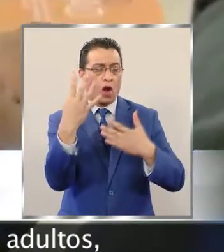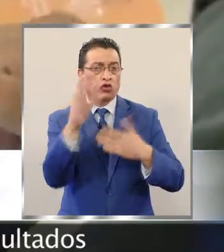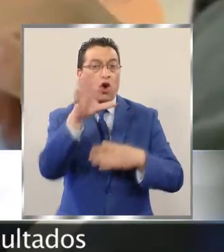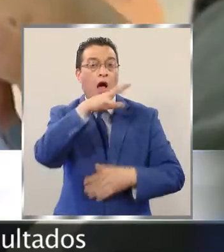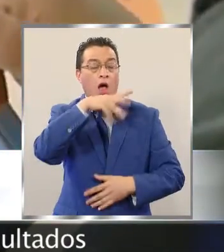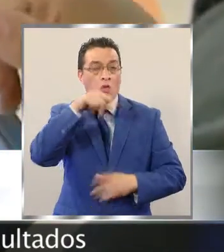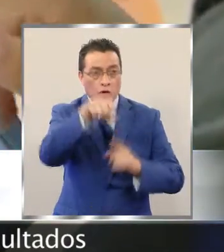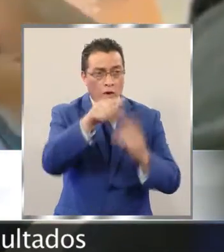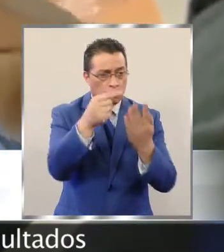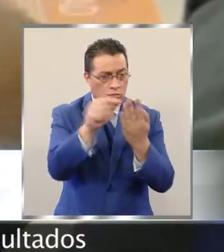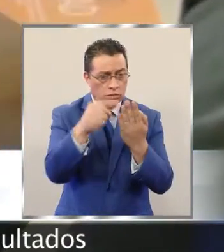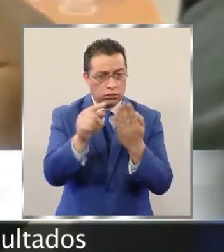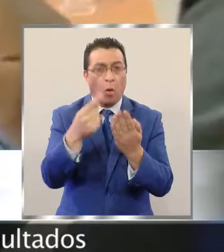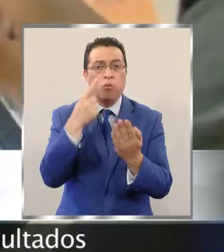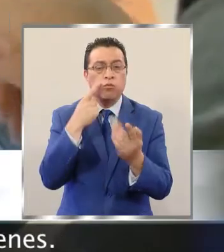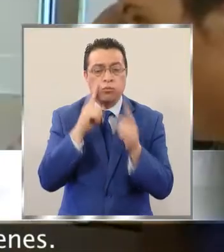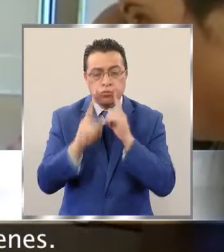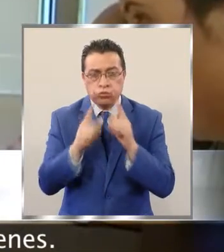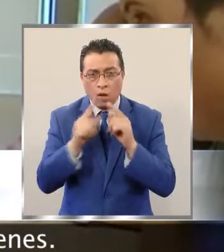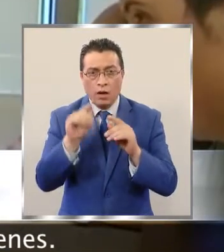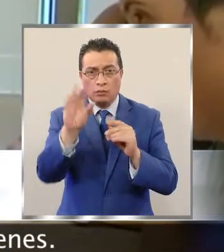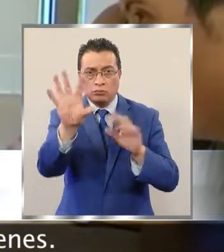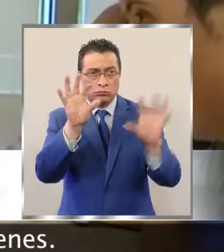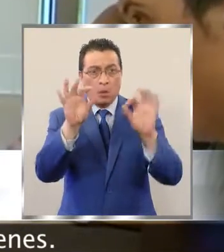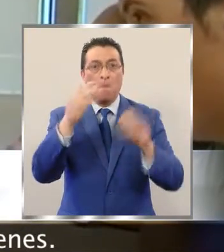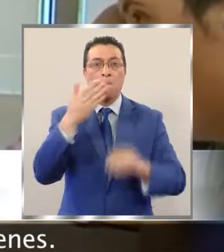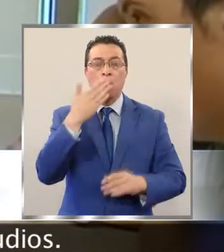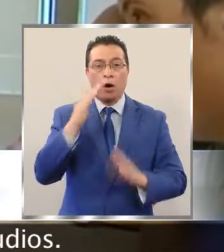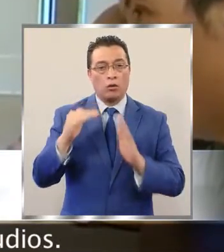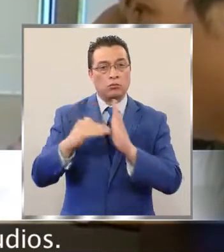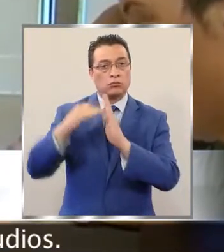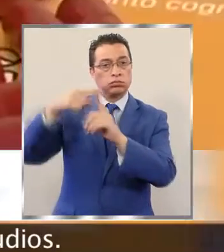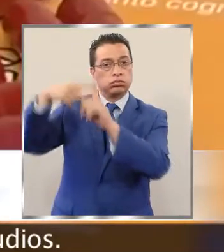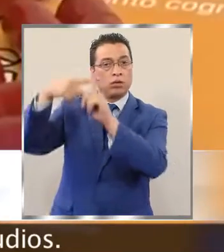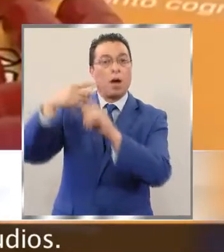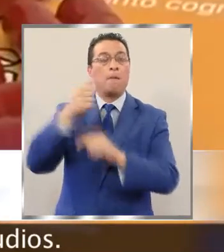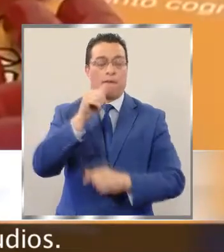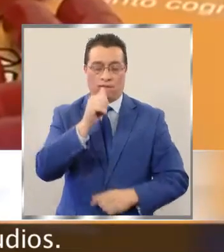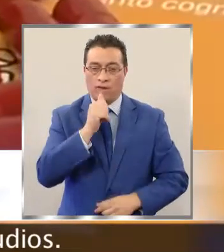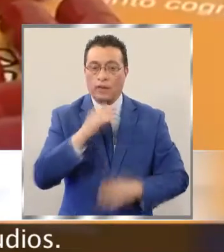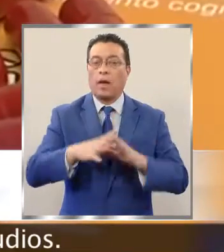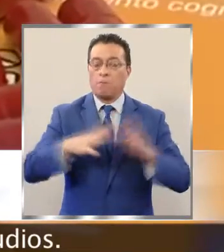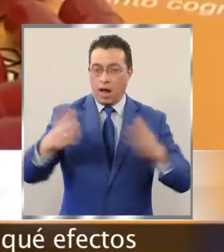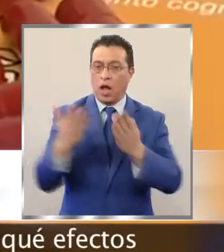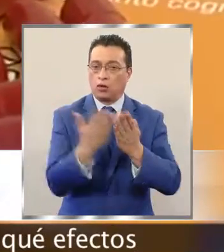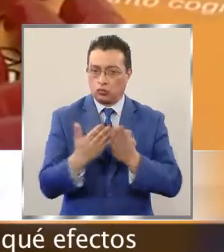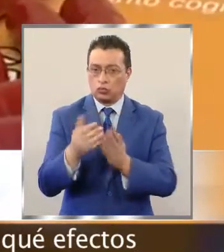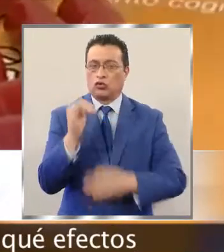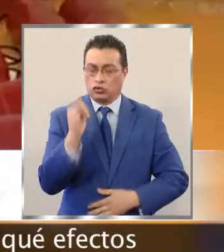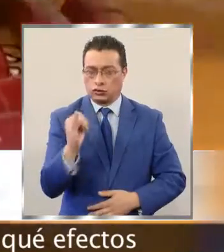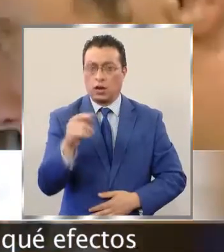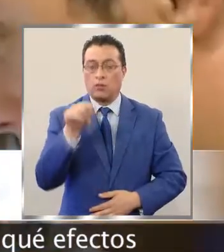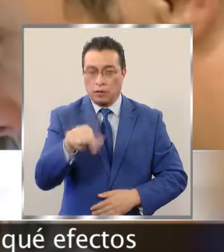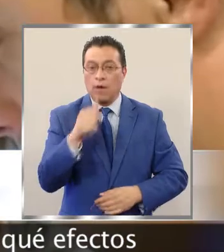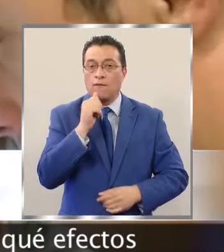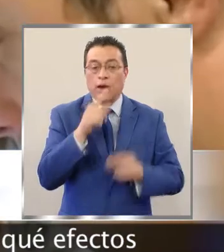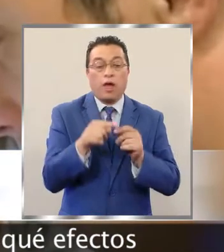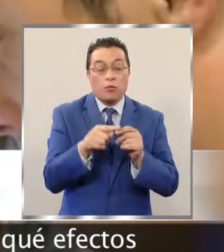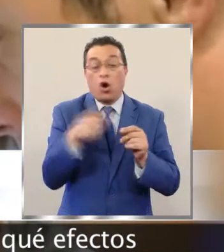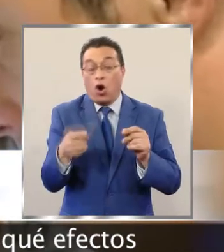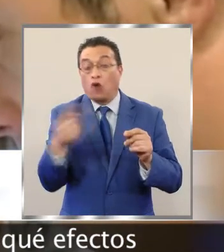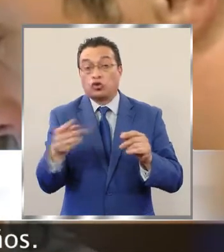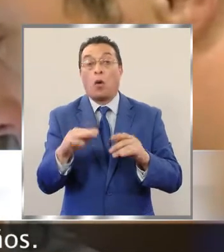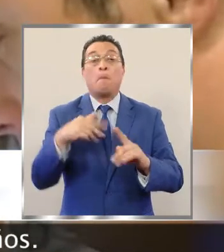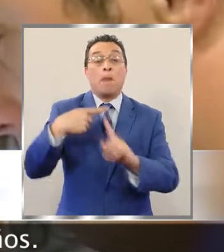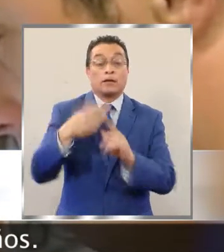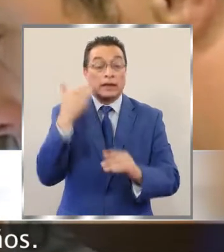adultos, quienes mejoraron sus resultados en las pruebas de imágenes, pero aún faltan más estudios. Hasta el momento no se sabe qué